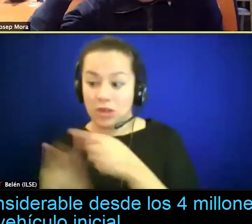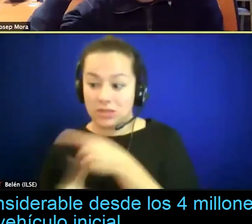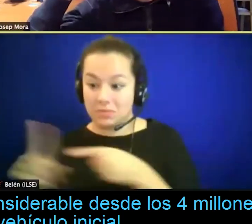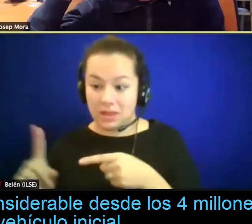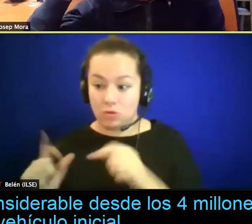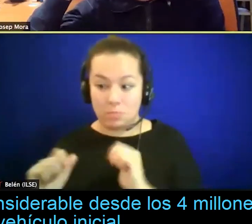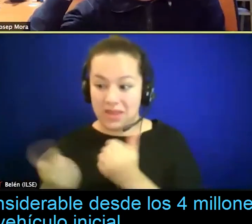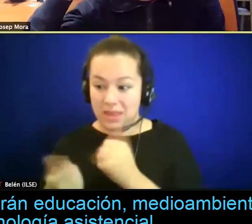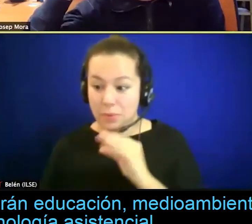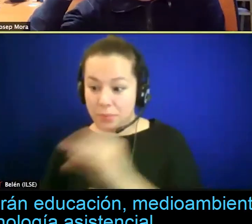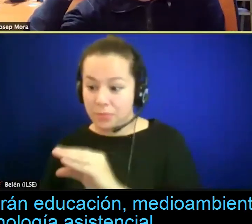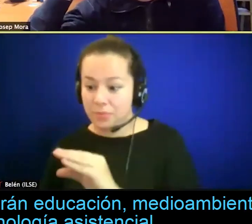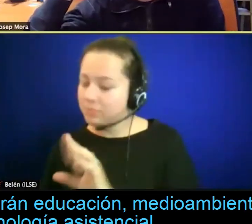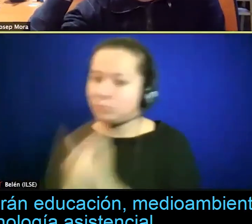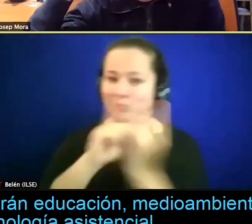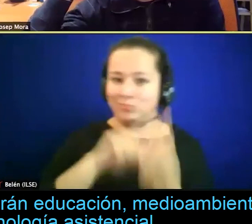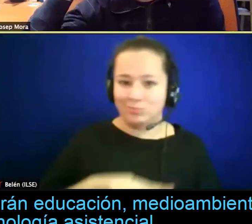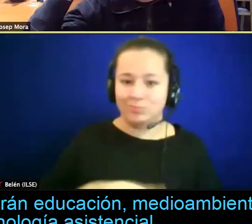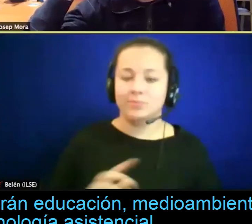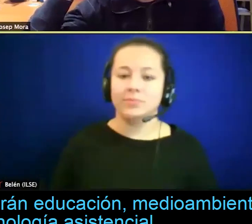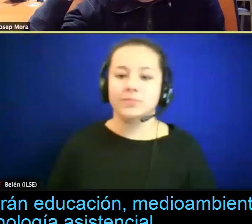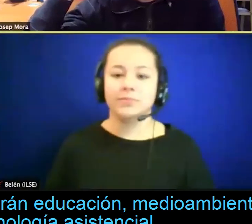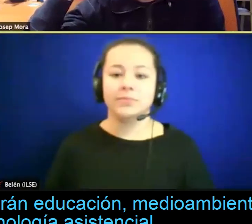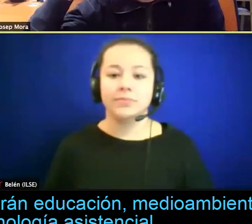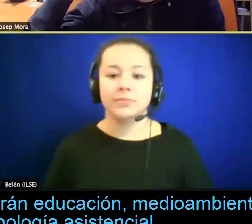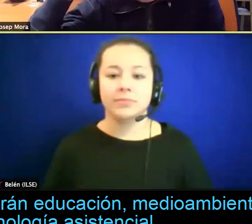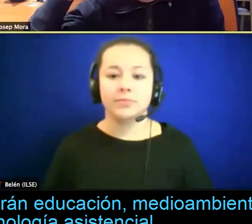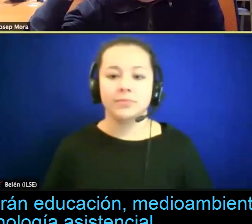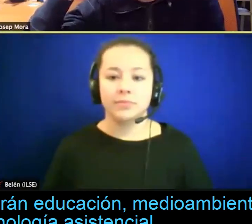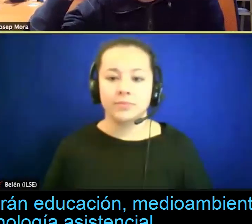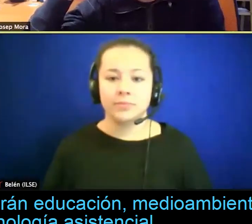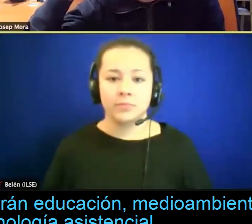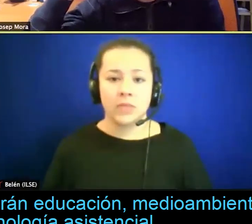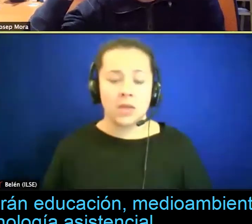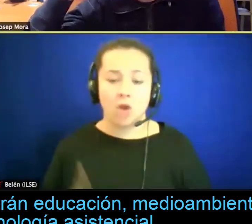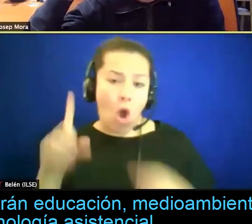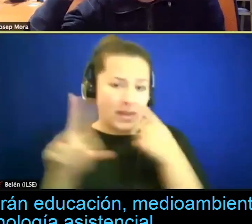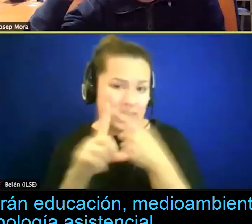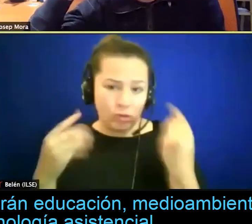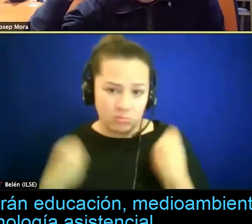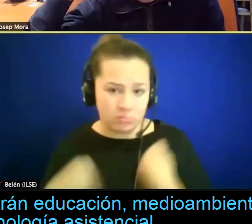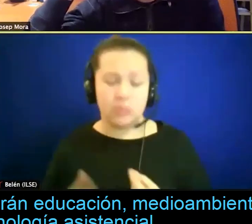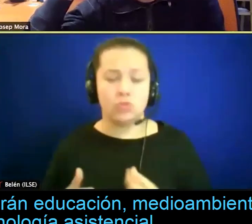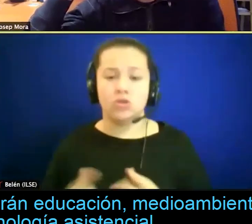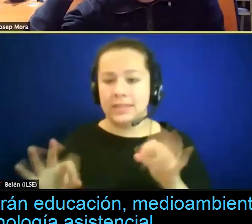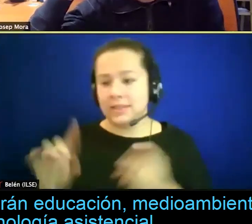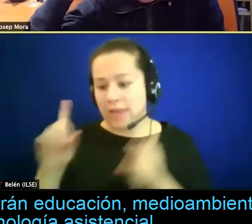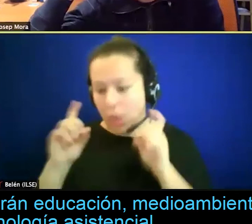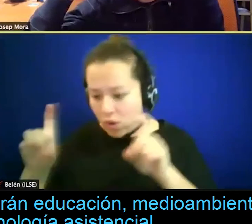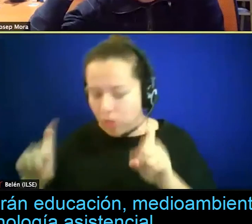inicial. Los verticales sean los mismos, sean educación, medio ambiente y la parte de